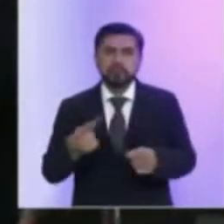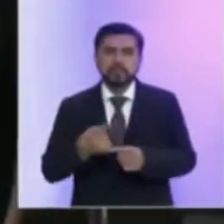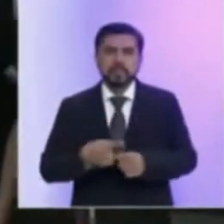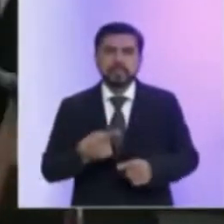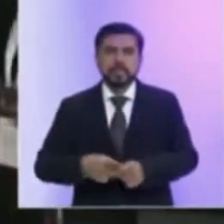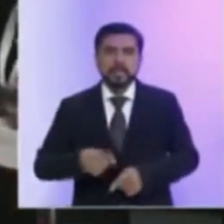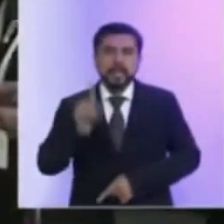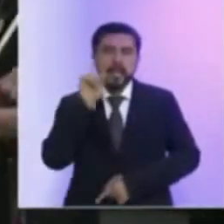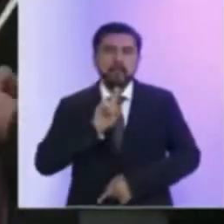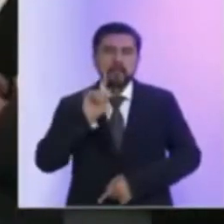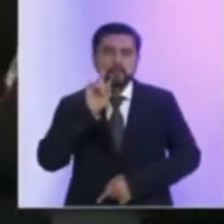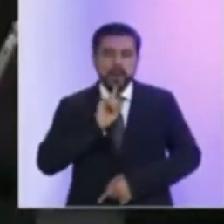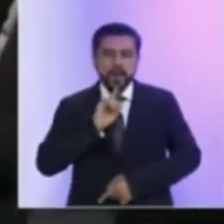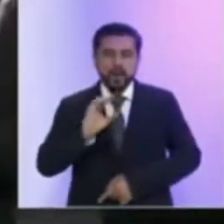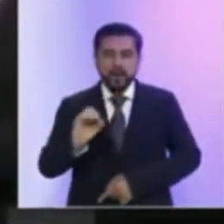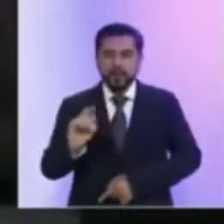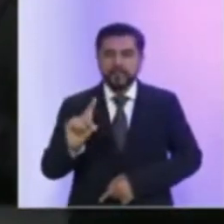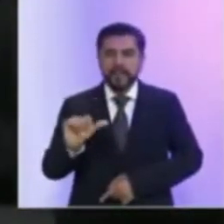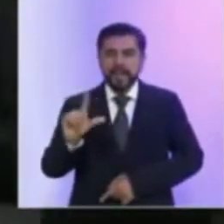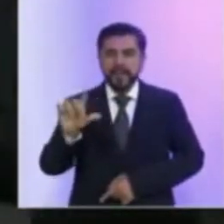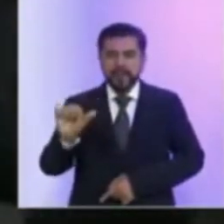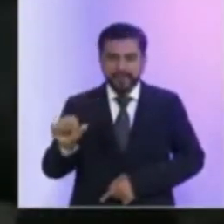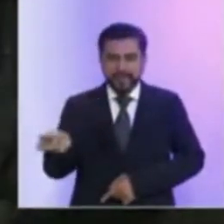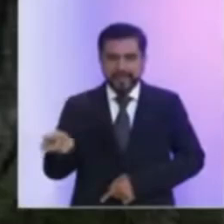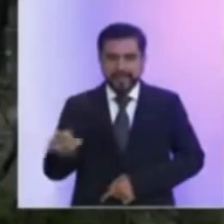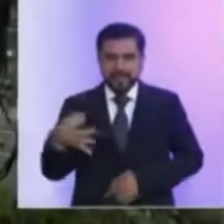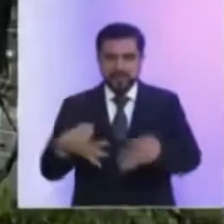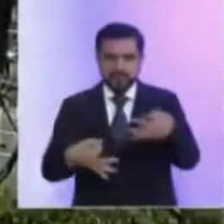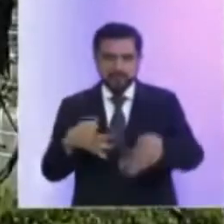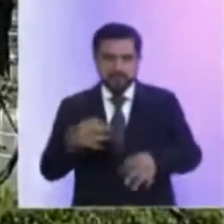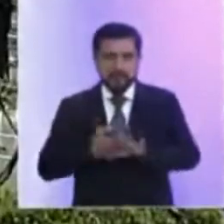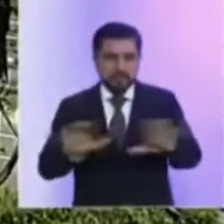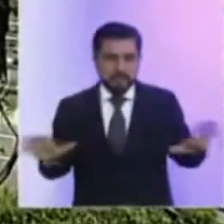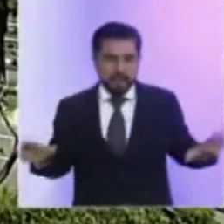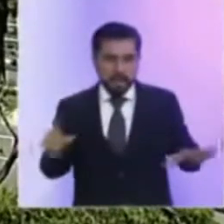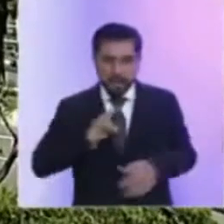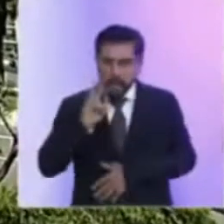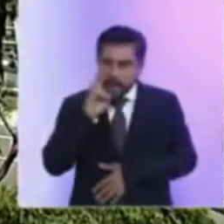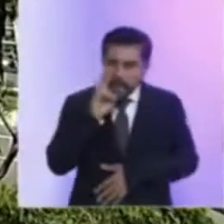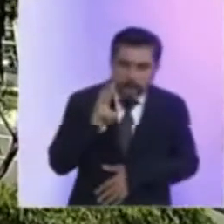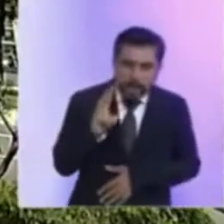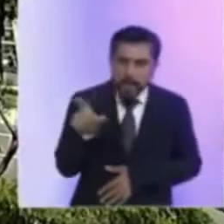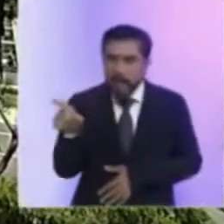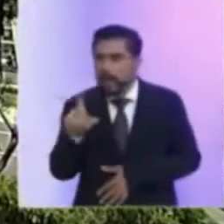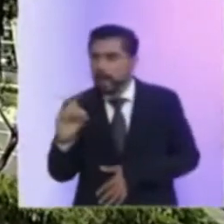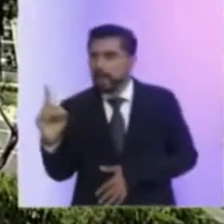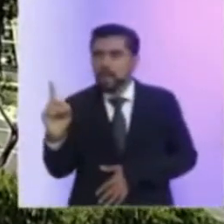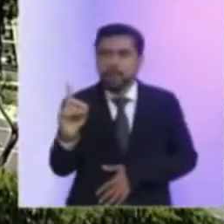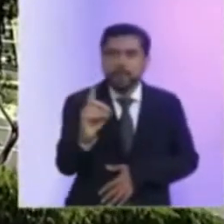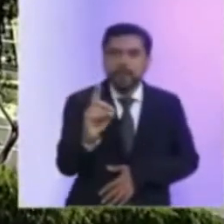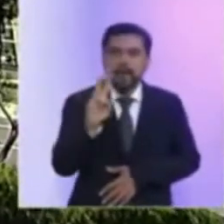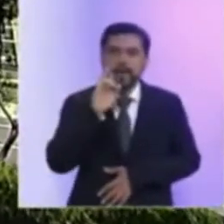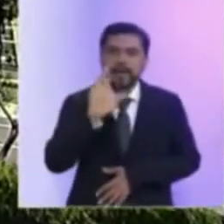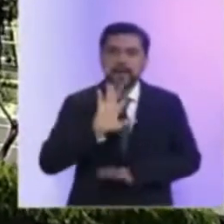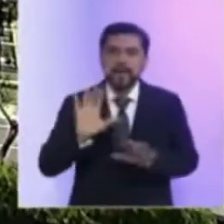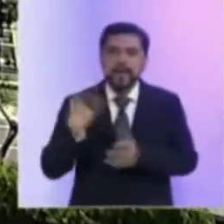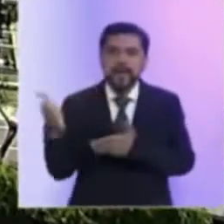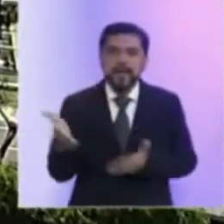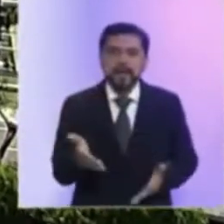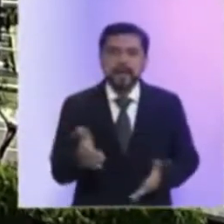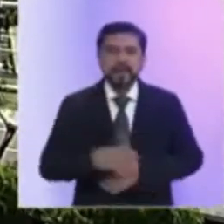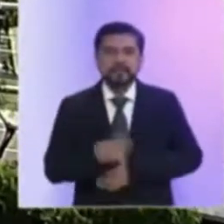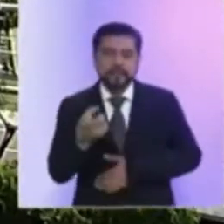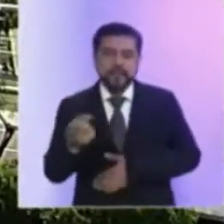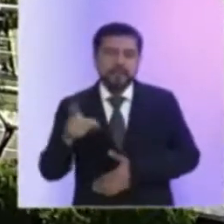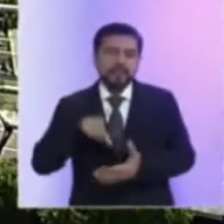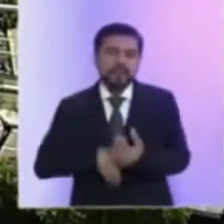Janine Otálora, sí, la cápsula, quien ya se encuentra, ya vimos por ahí que llegó, ya se encuentra también al interior